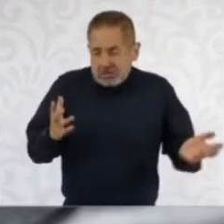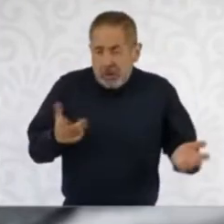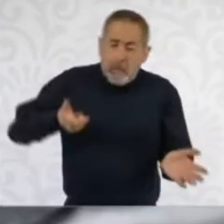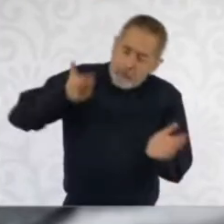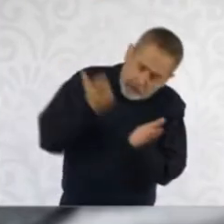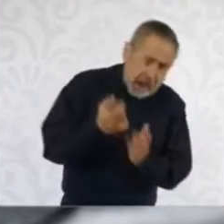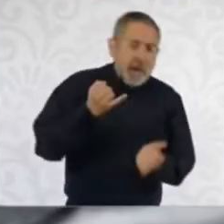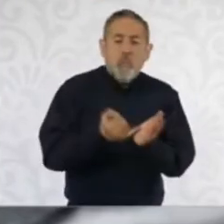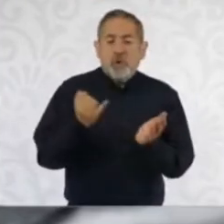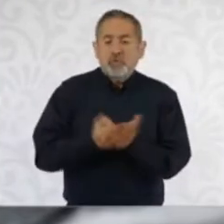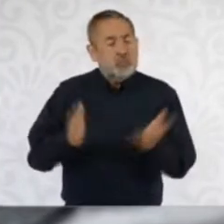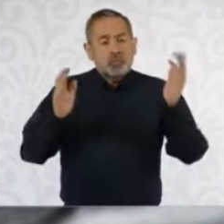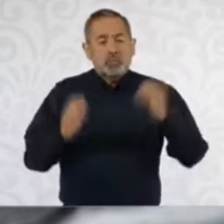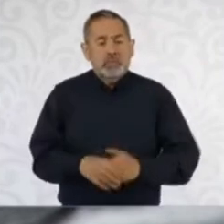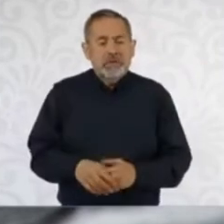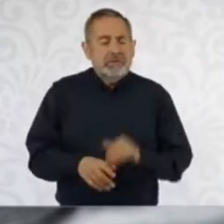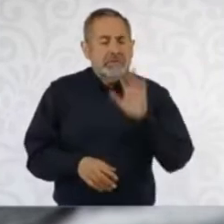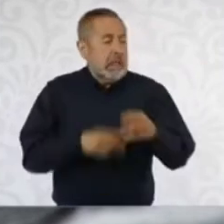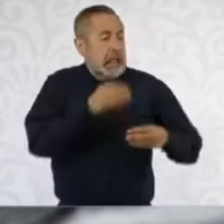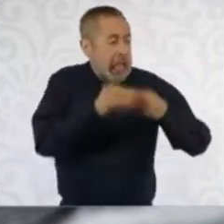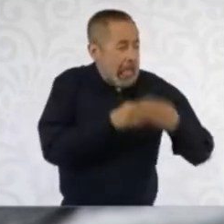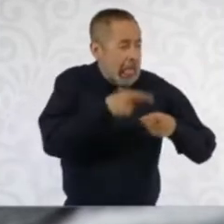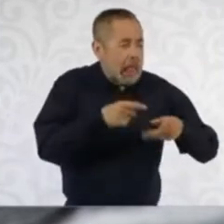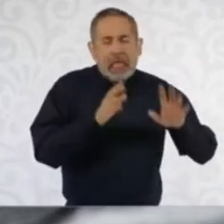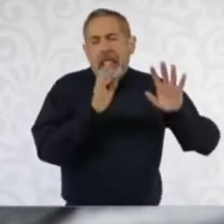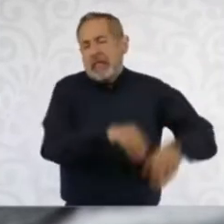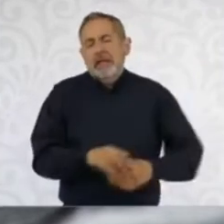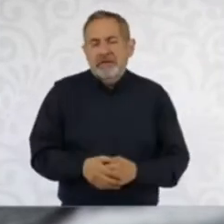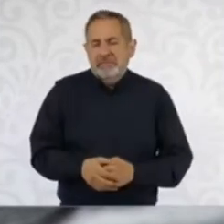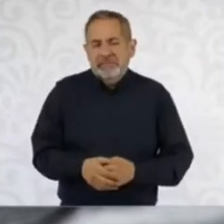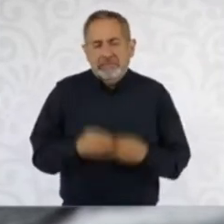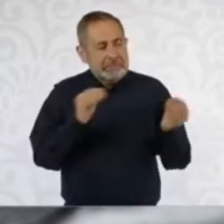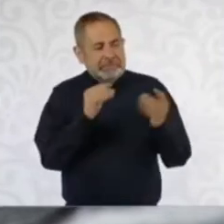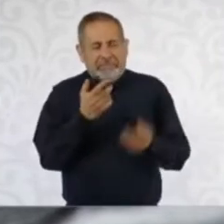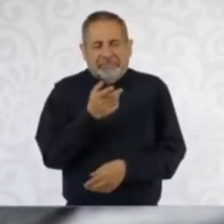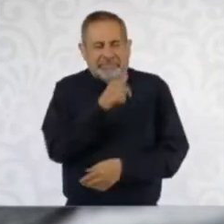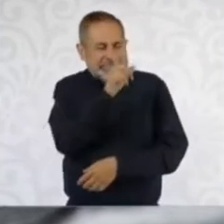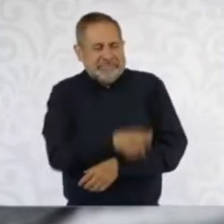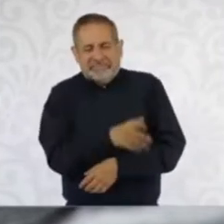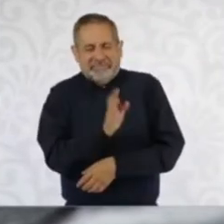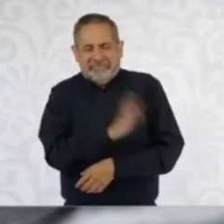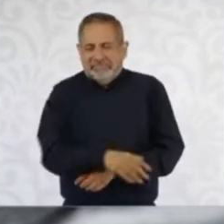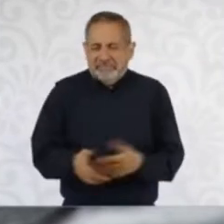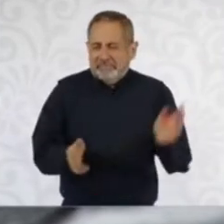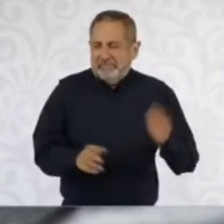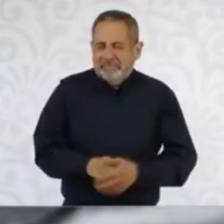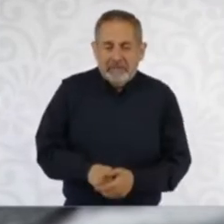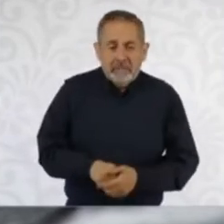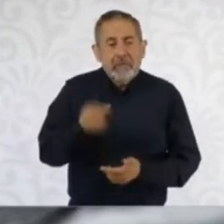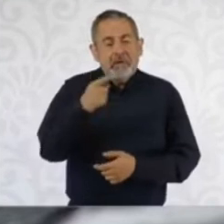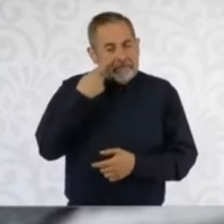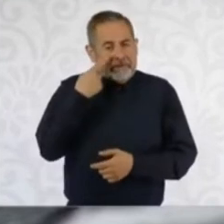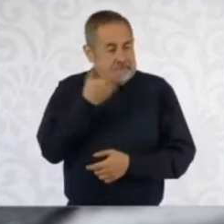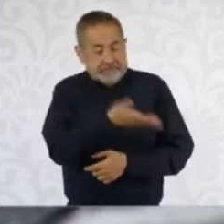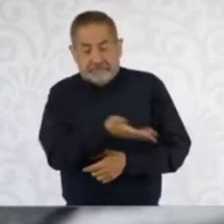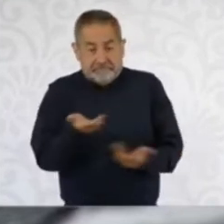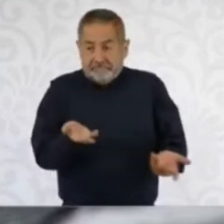impuestos. Entonces, no voy a entrar a ese debate, la verdad. Pero fíjense, pues,